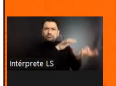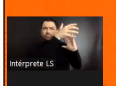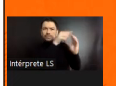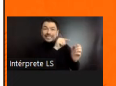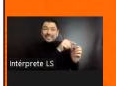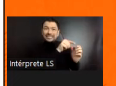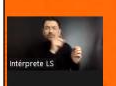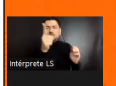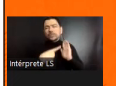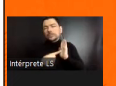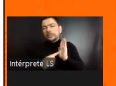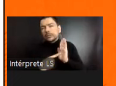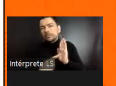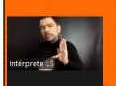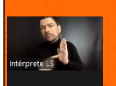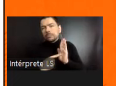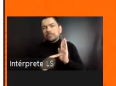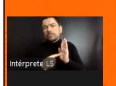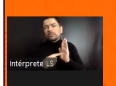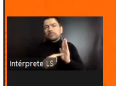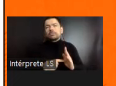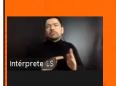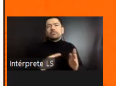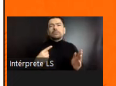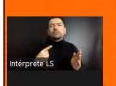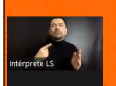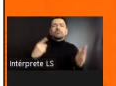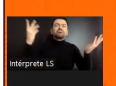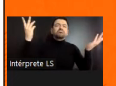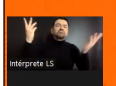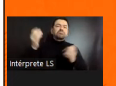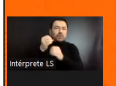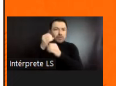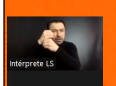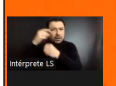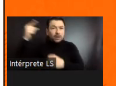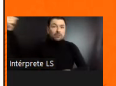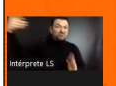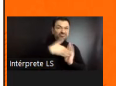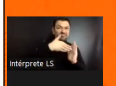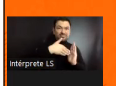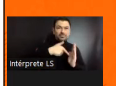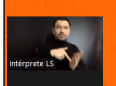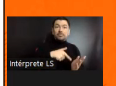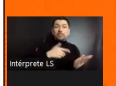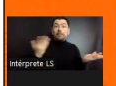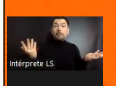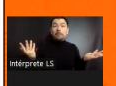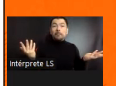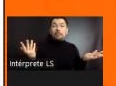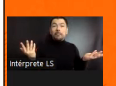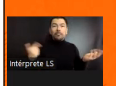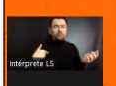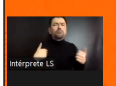biológico. El compromiso de la comunidad ni siquiera se discutió en ese momento, así que todo